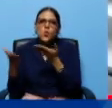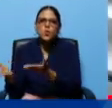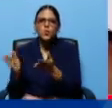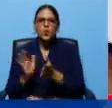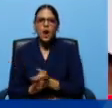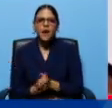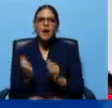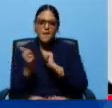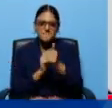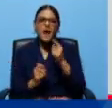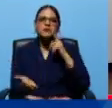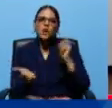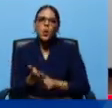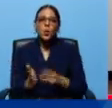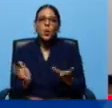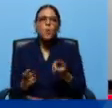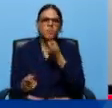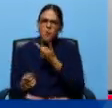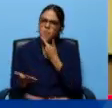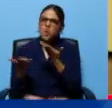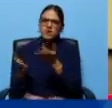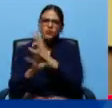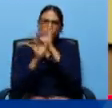situación de belleza.